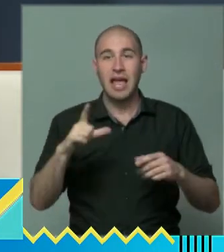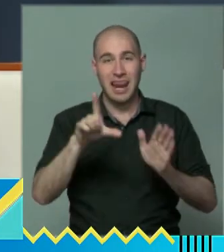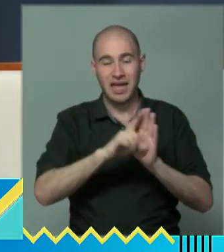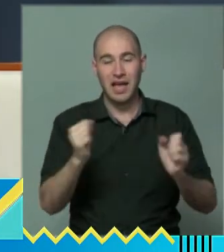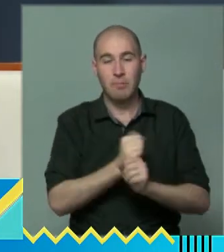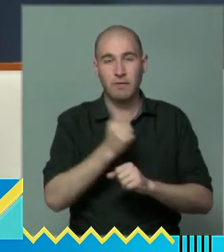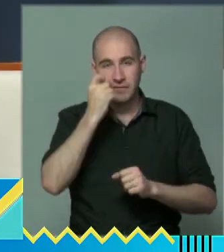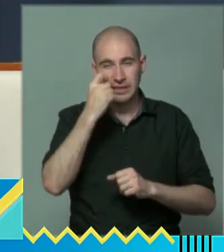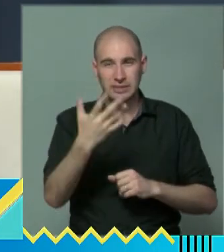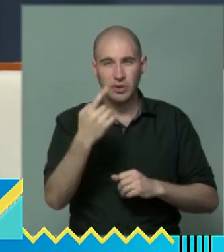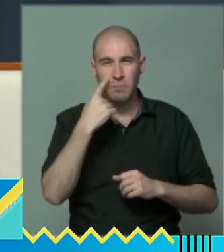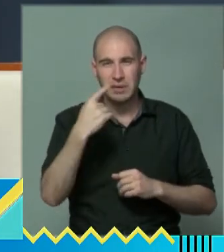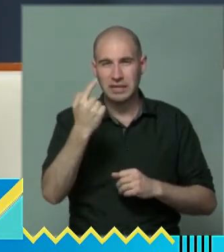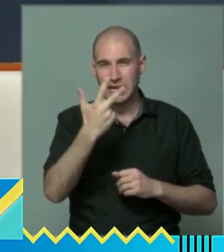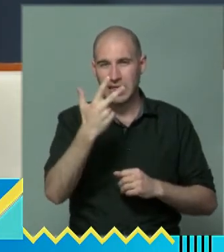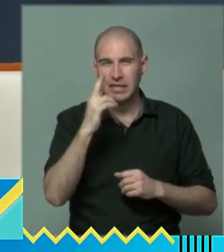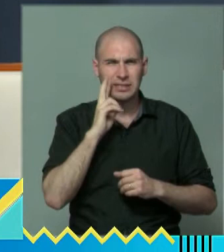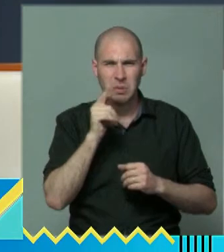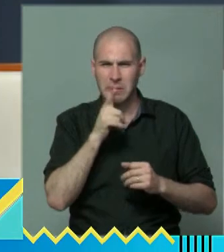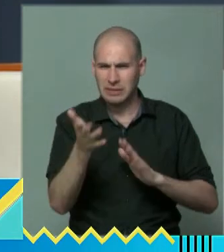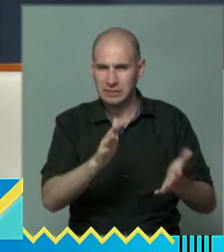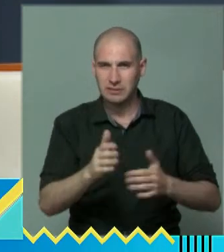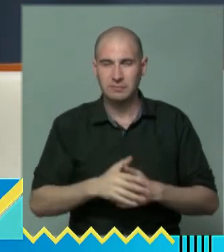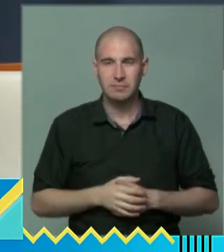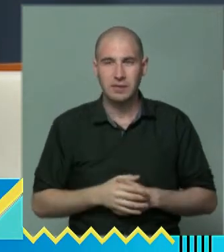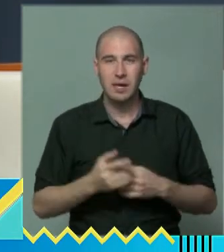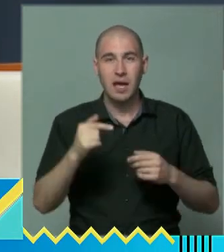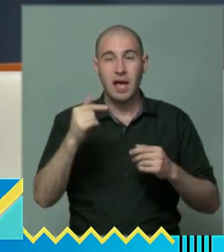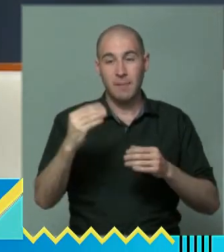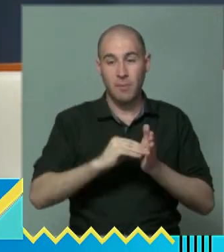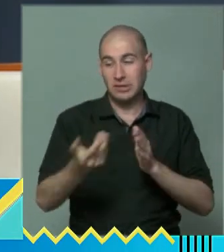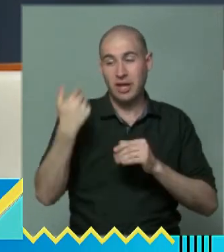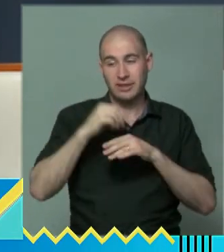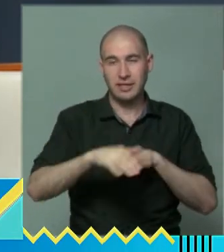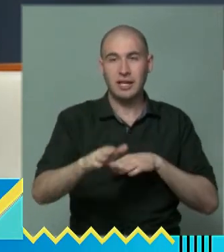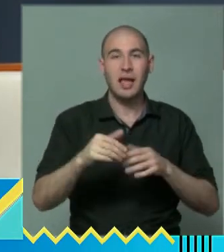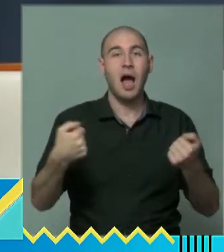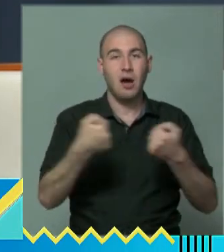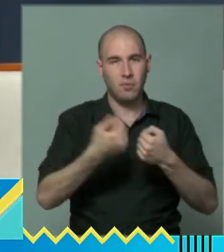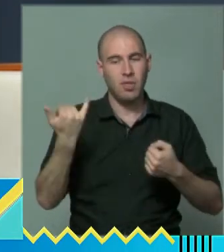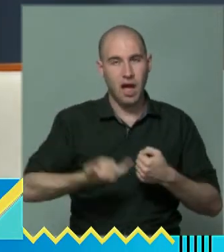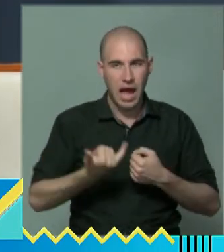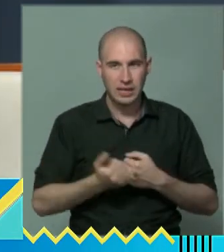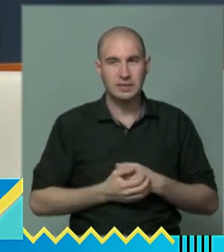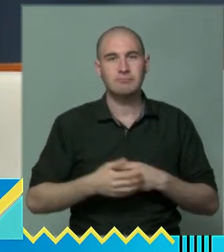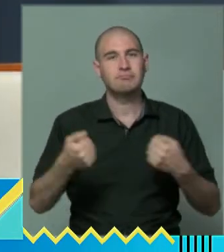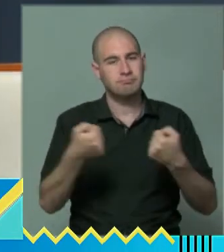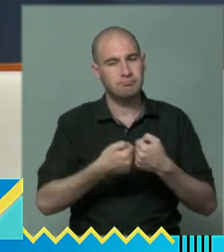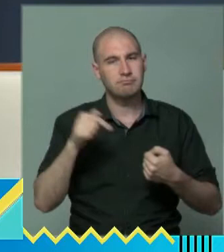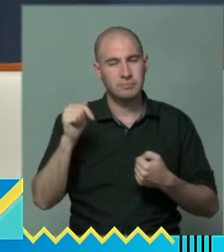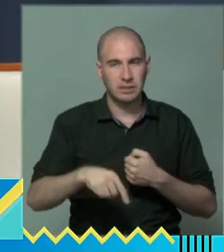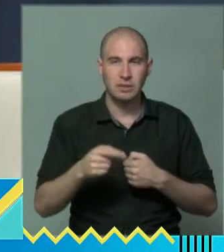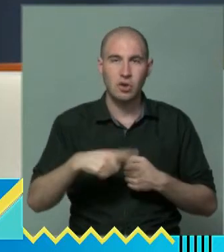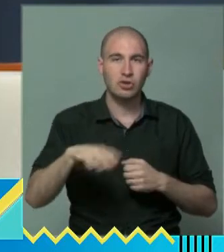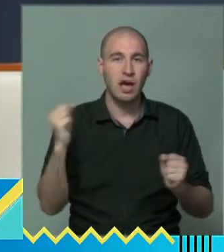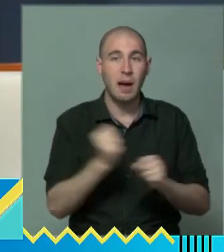ley, 25.319 creo que es el número, pero desde esa época que tenemos la convención, y a raíz de esa convención teníamos